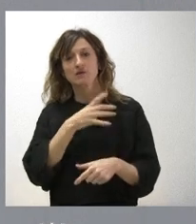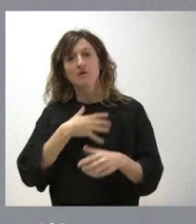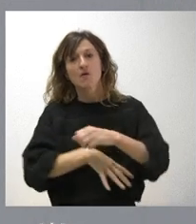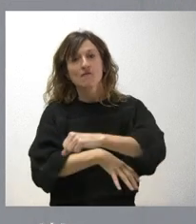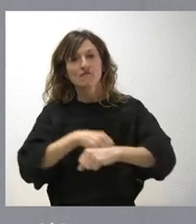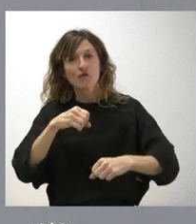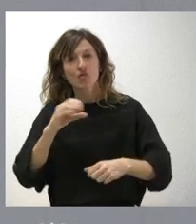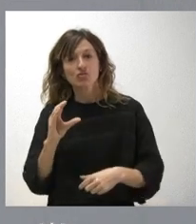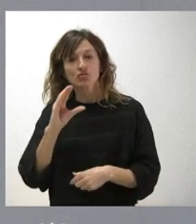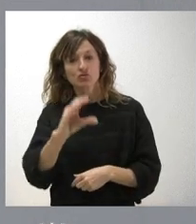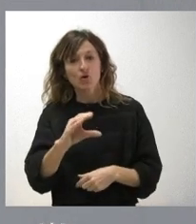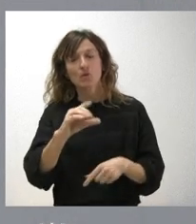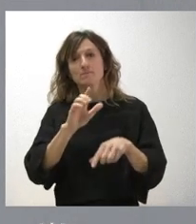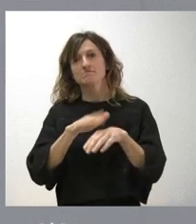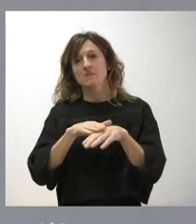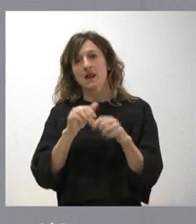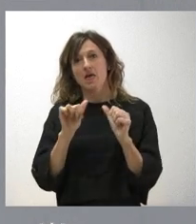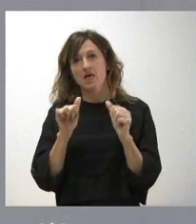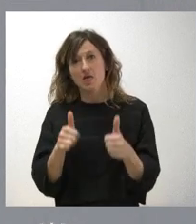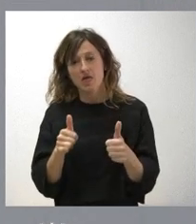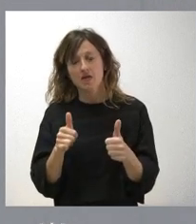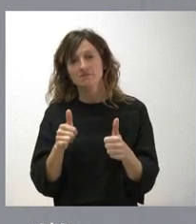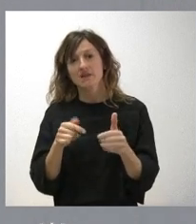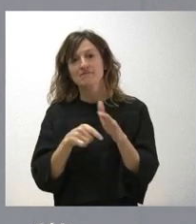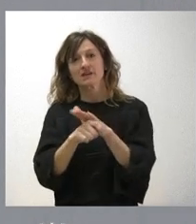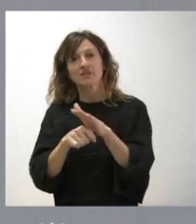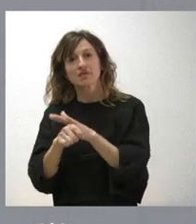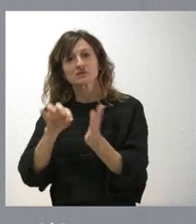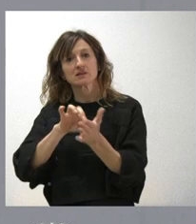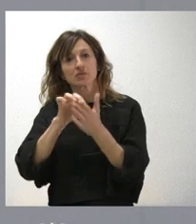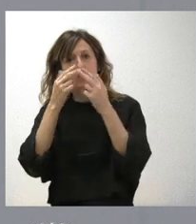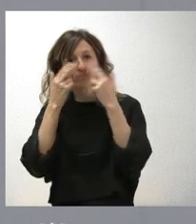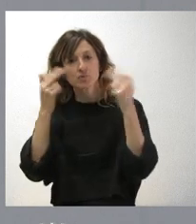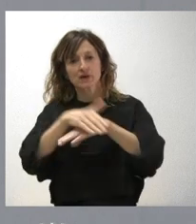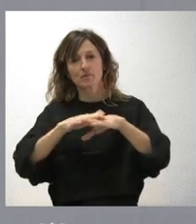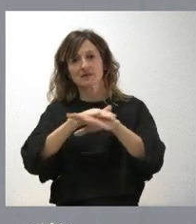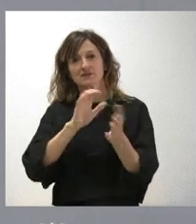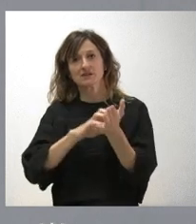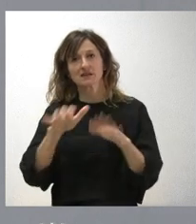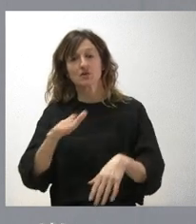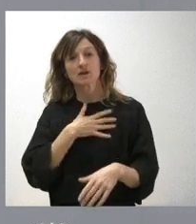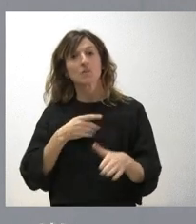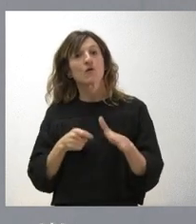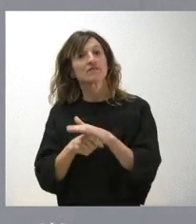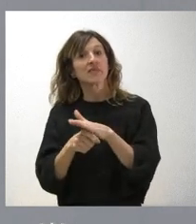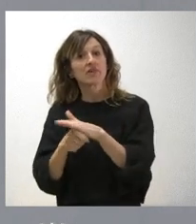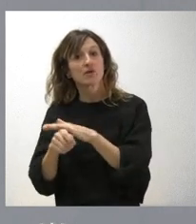lleguen para abordar la financiación de los servicios públicos esenciales de Castilla y león nosotros queremos financiación para mejorar los servicios